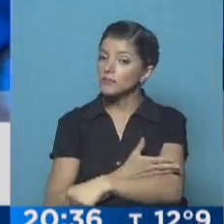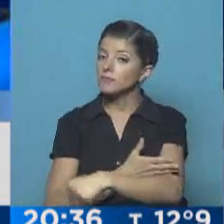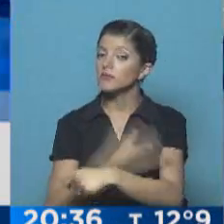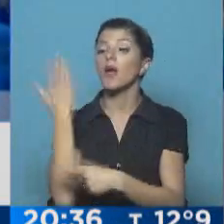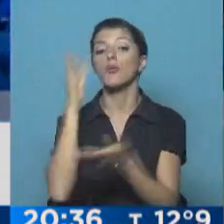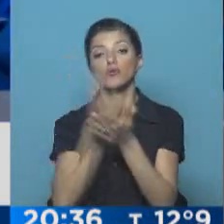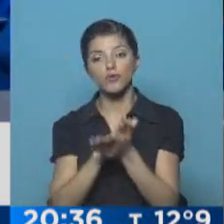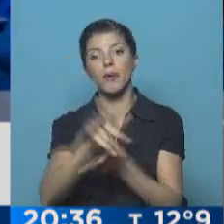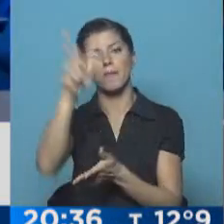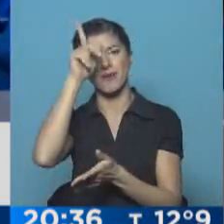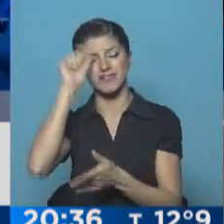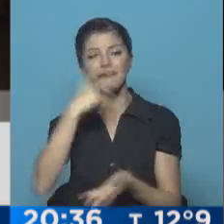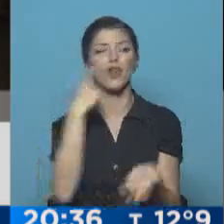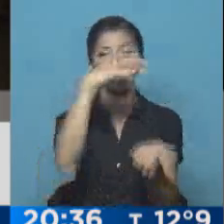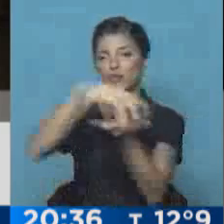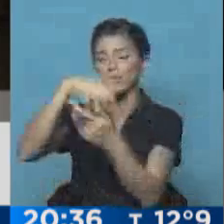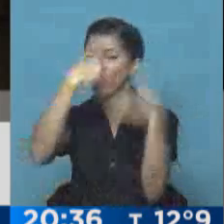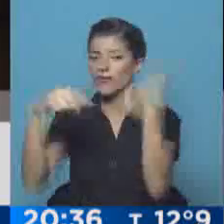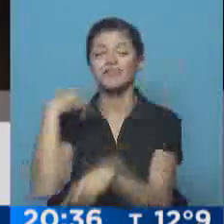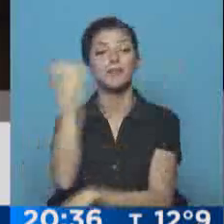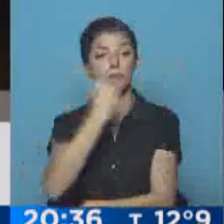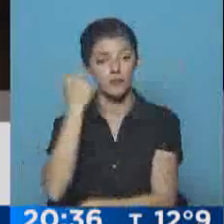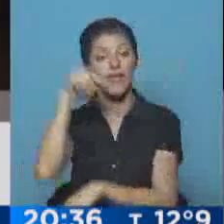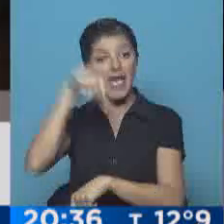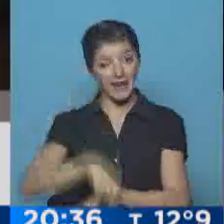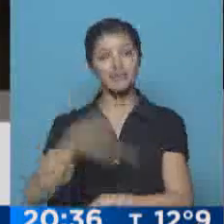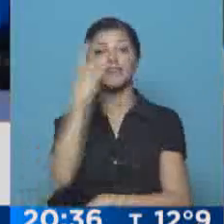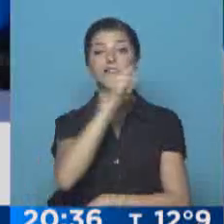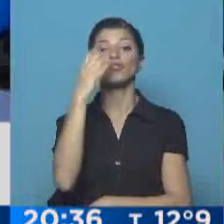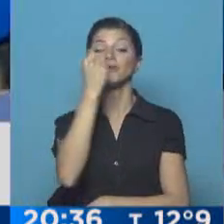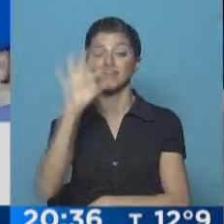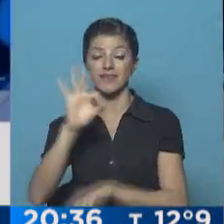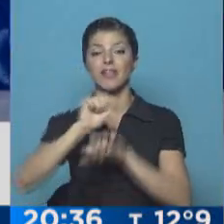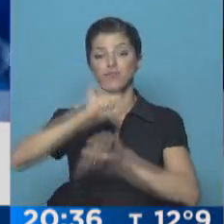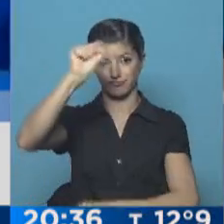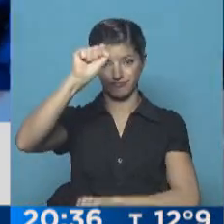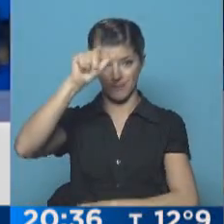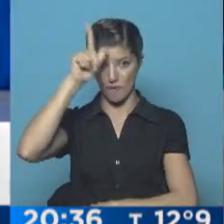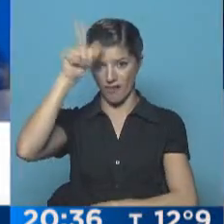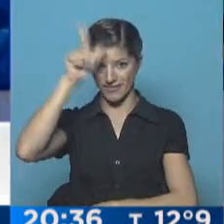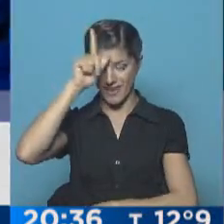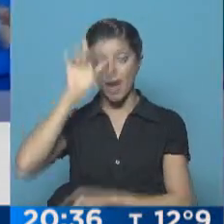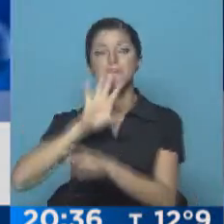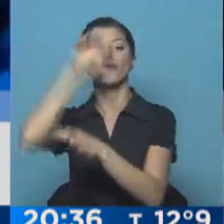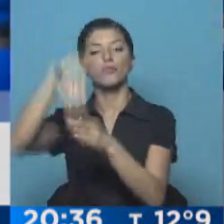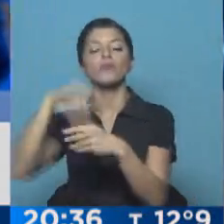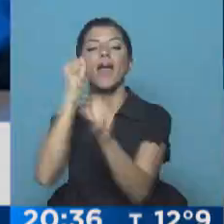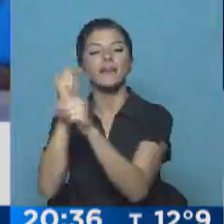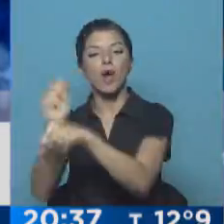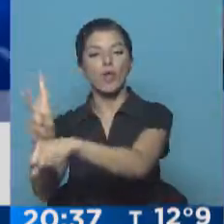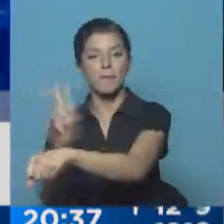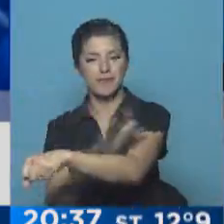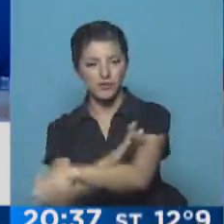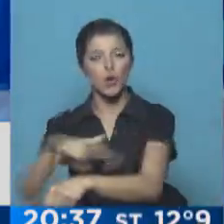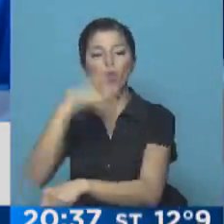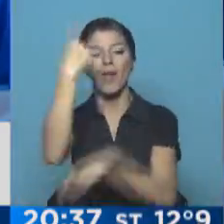policías locales en una ceremonia en la que egresaron 160 efectivos de la carrera para sumarse a tareas de prevención en